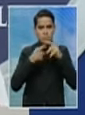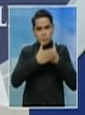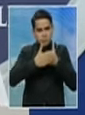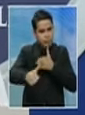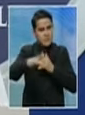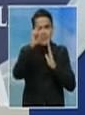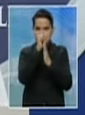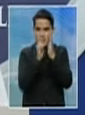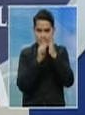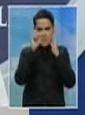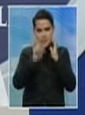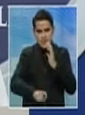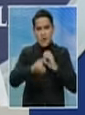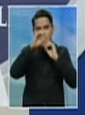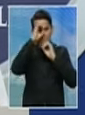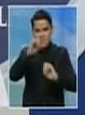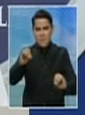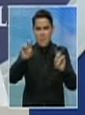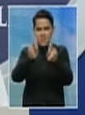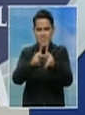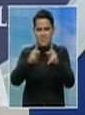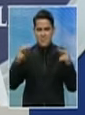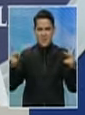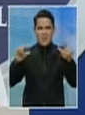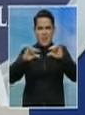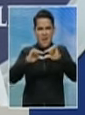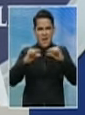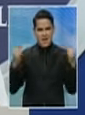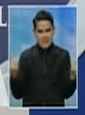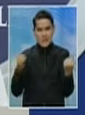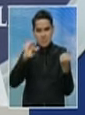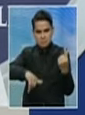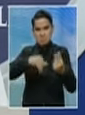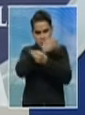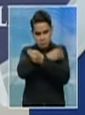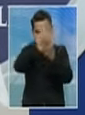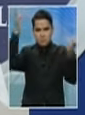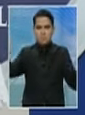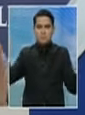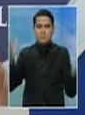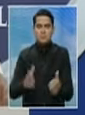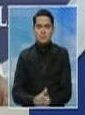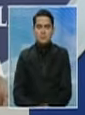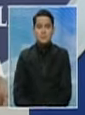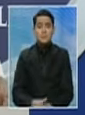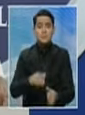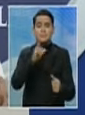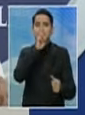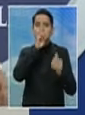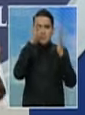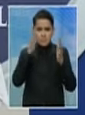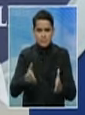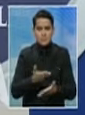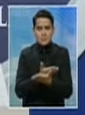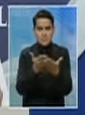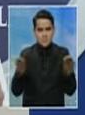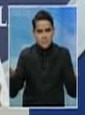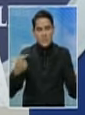deben publicarse en el Diario Oficial de la República, La Gaceta. Pueblo hondureño,